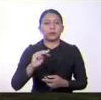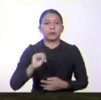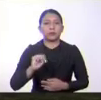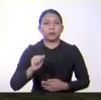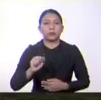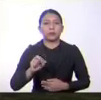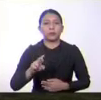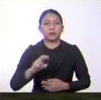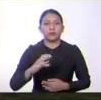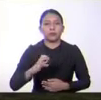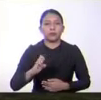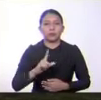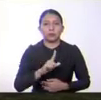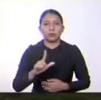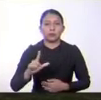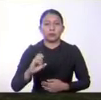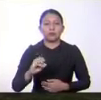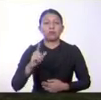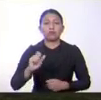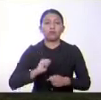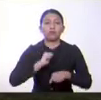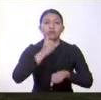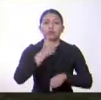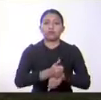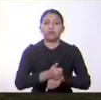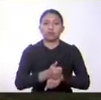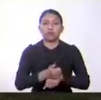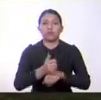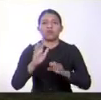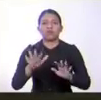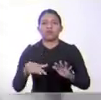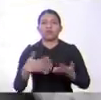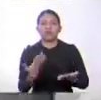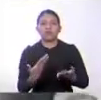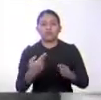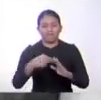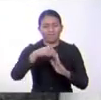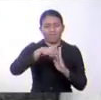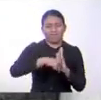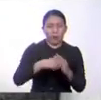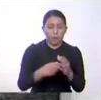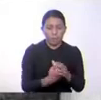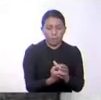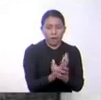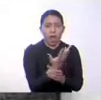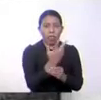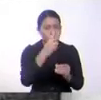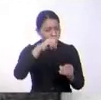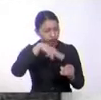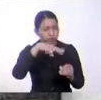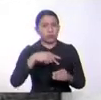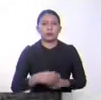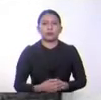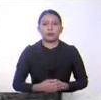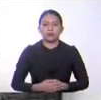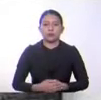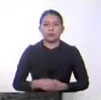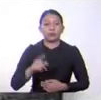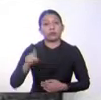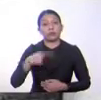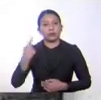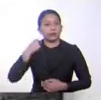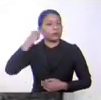Malpighi, cofundador de la anatomía vegetal moderna. ¿Quién es el otro fundador? Pues Nehemías Grew.